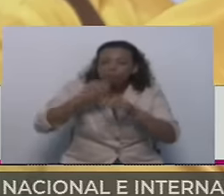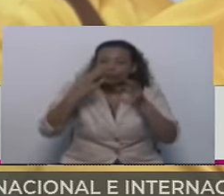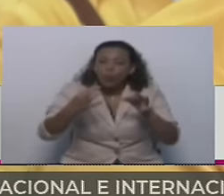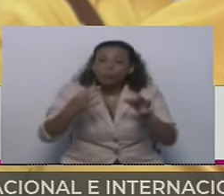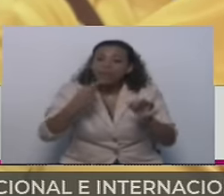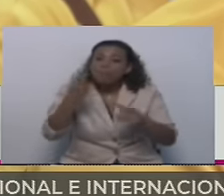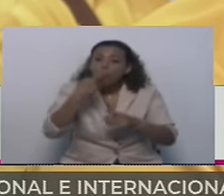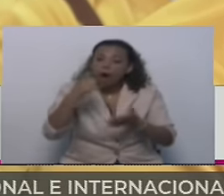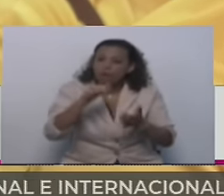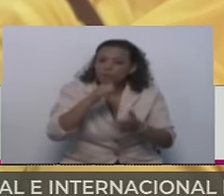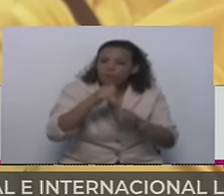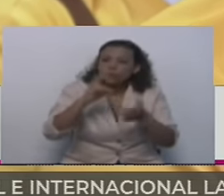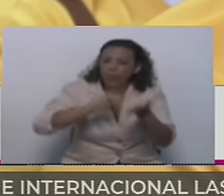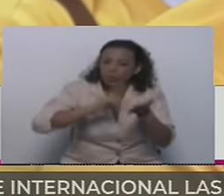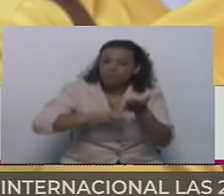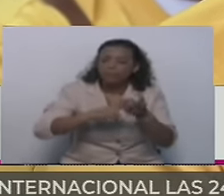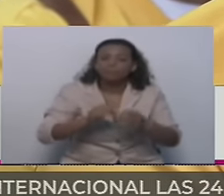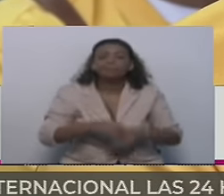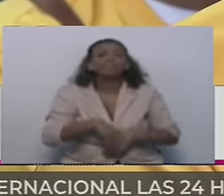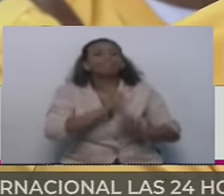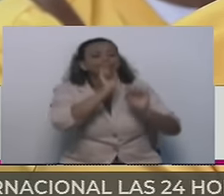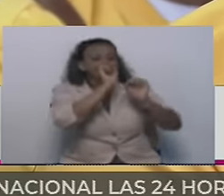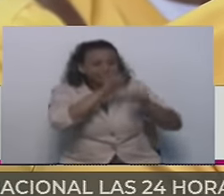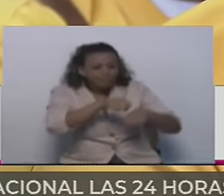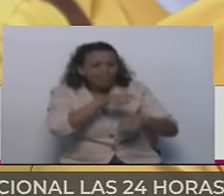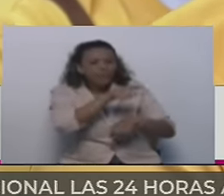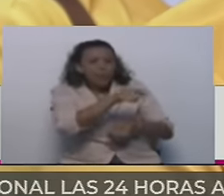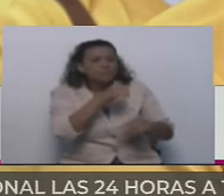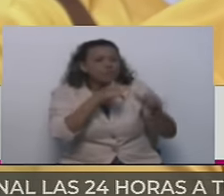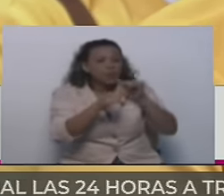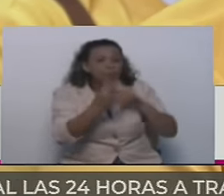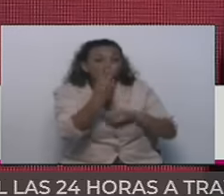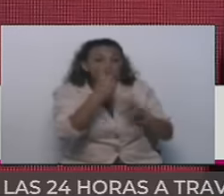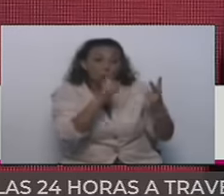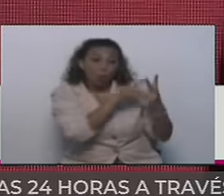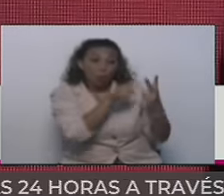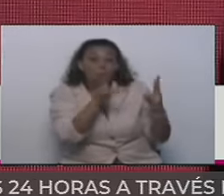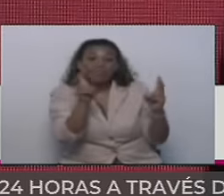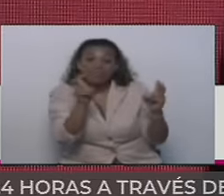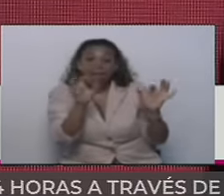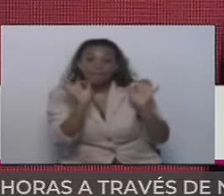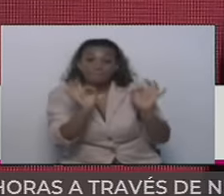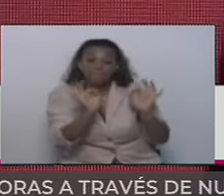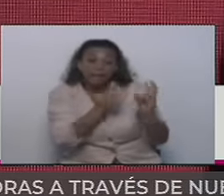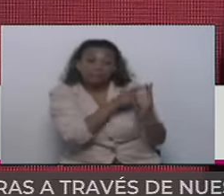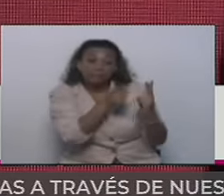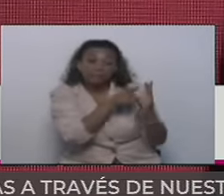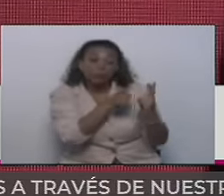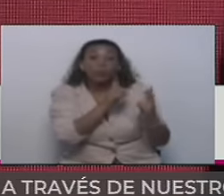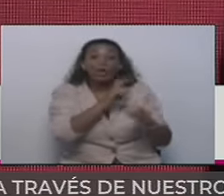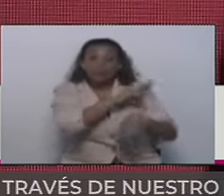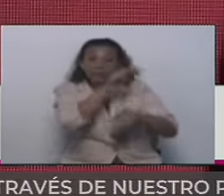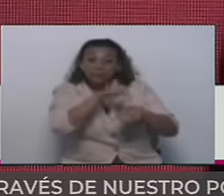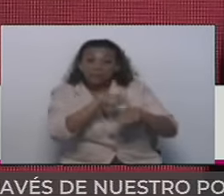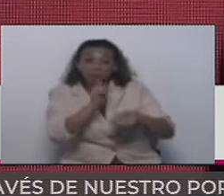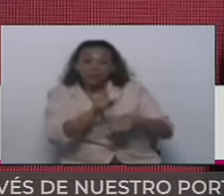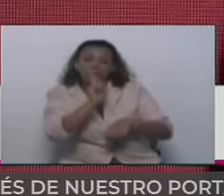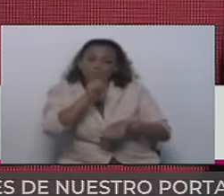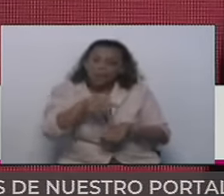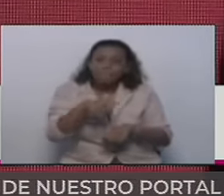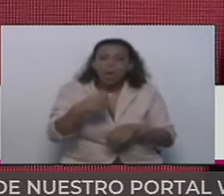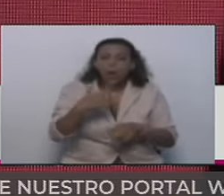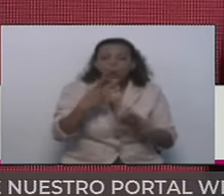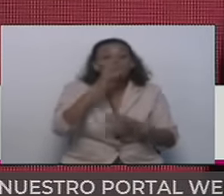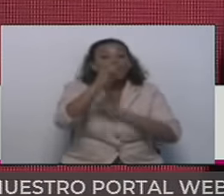verdad. Así es, presidente. Bueno, hay dos grandes temas. Vamos a revisar algunas noticias nacionales de interés para todo el país, pero también un gran